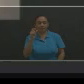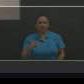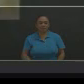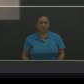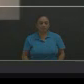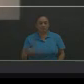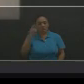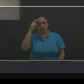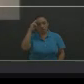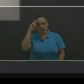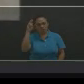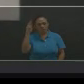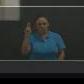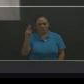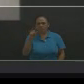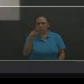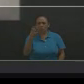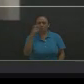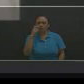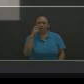Le ponen: tu papá es un tonto.